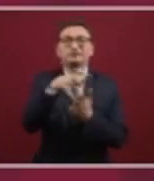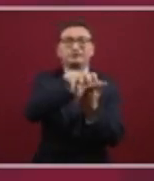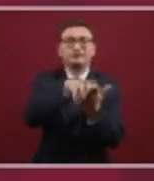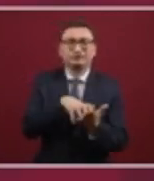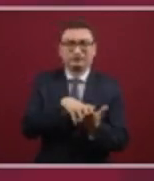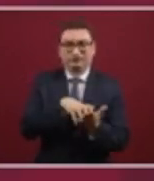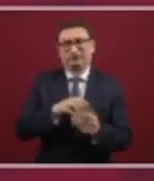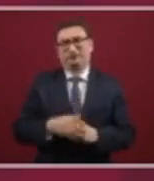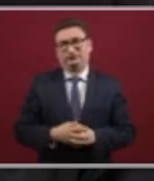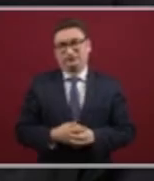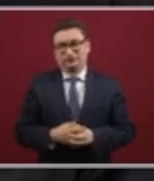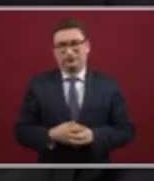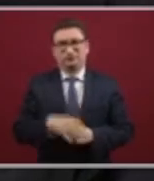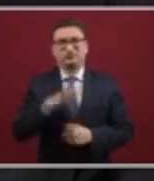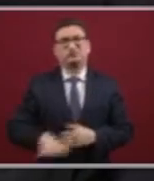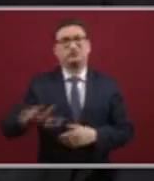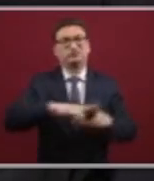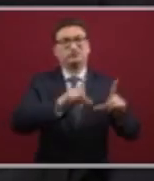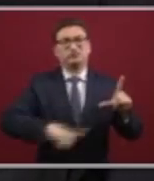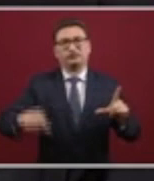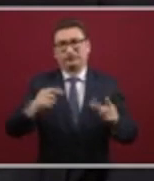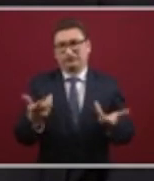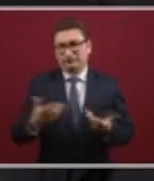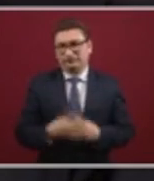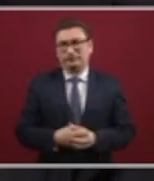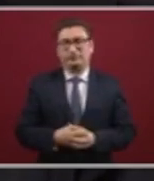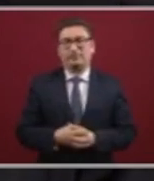republicana, y